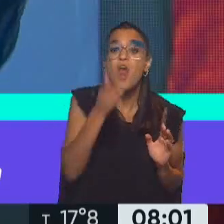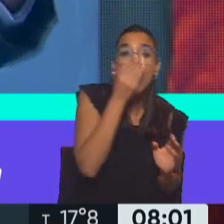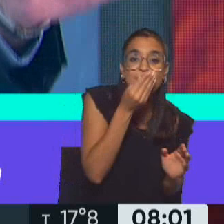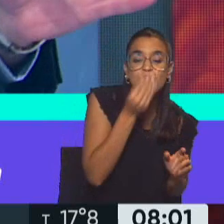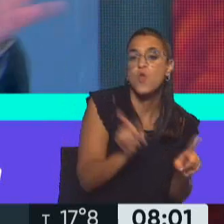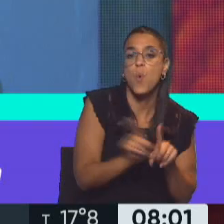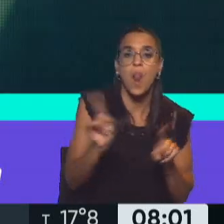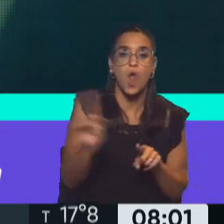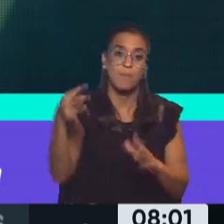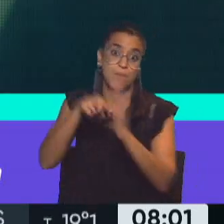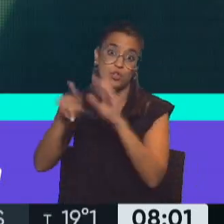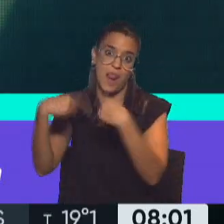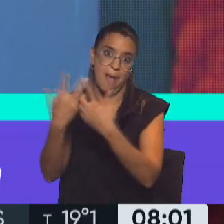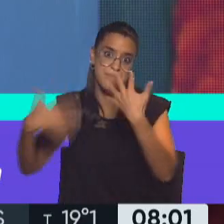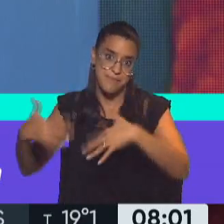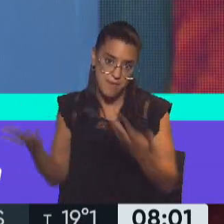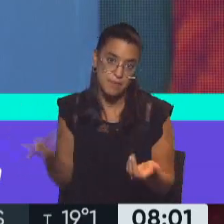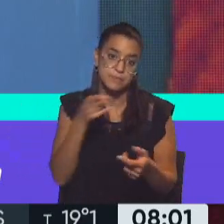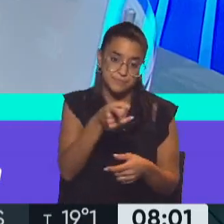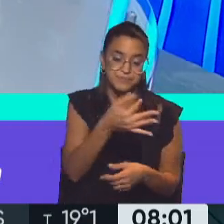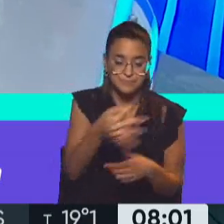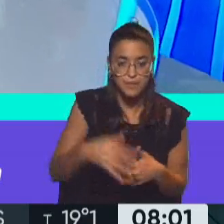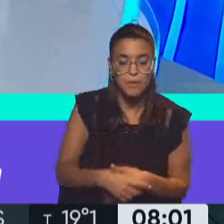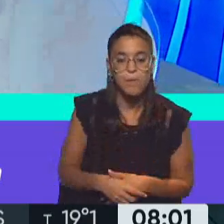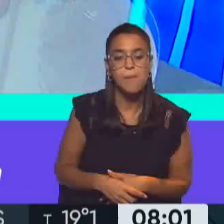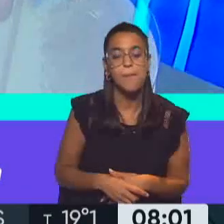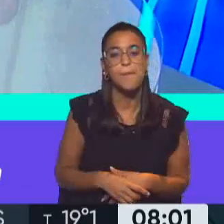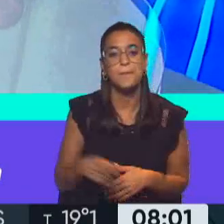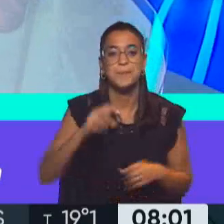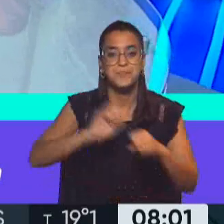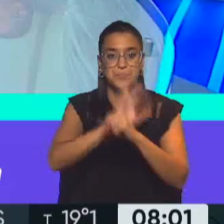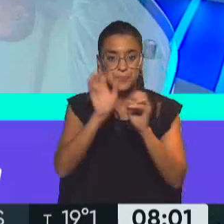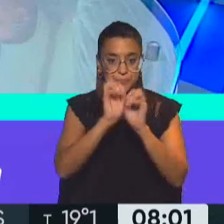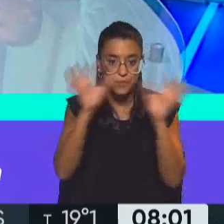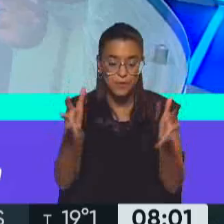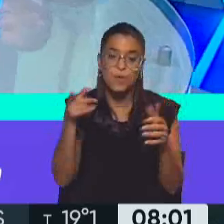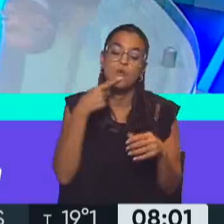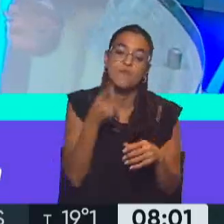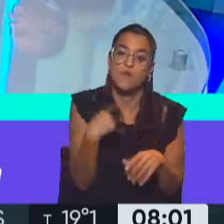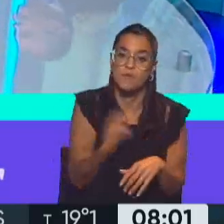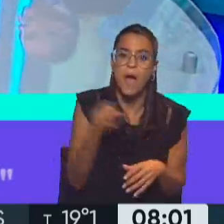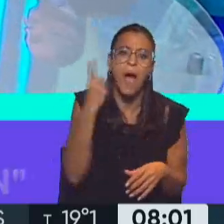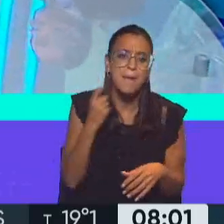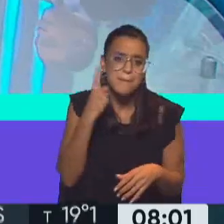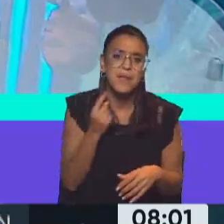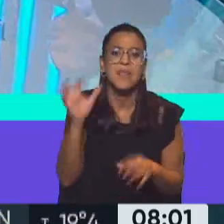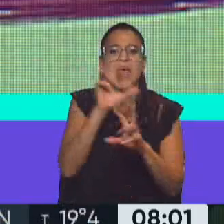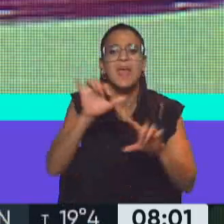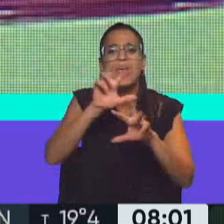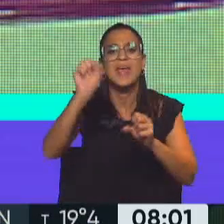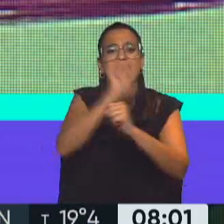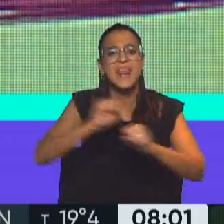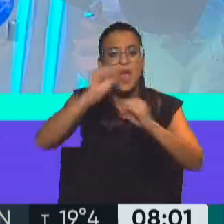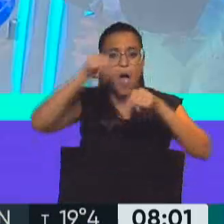es lo mismo que estar en terapia. Por supuesto. Así que de eso se trata. Doc, con el coronavirus estamos reaprendiendo todo el abecedario griego, ¿no? Sí.